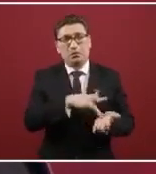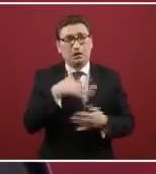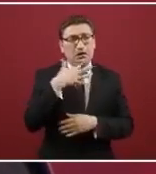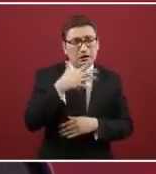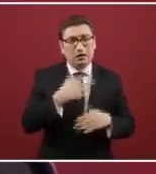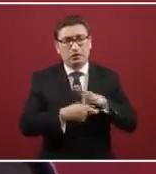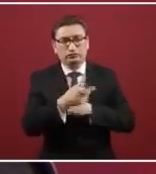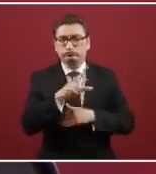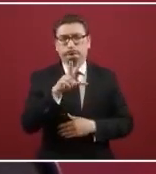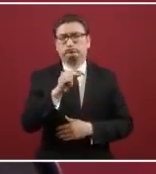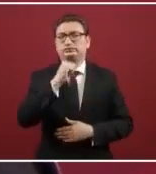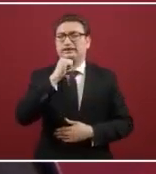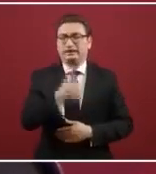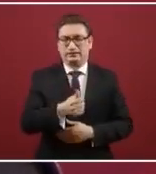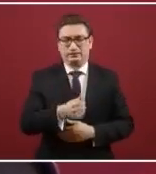nada, nada.